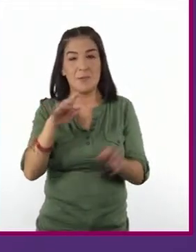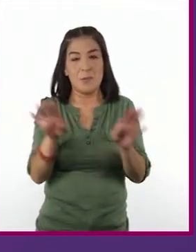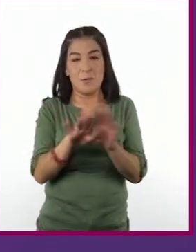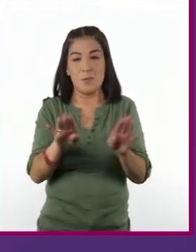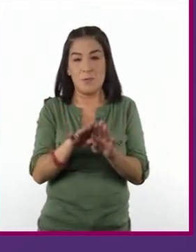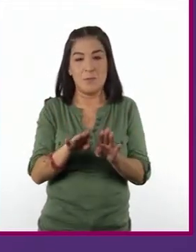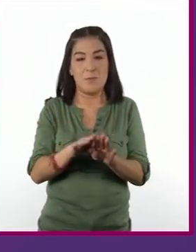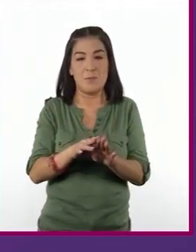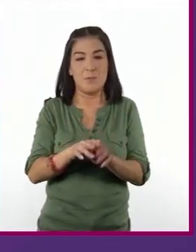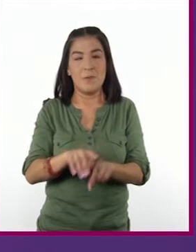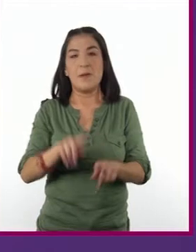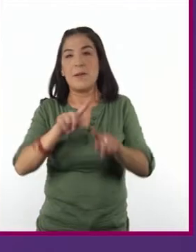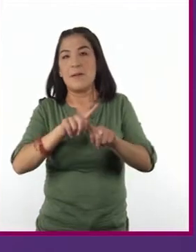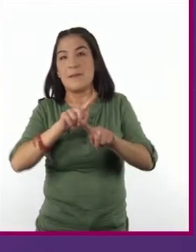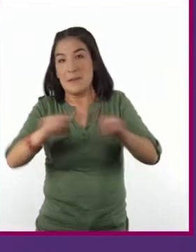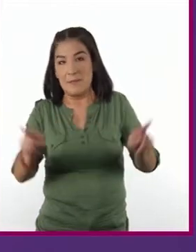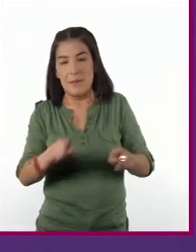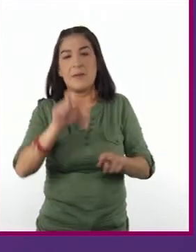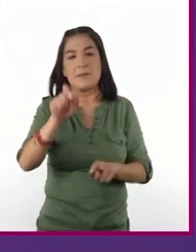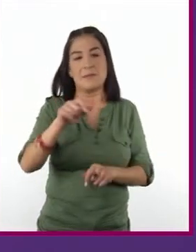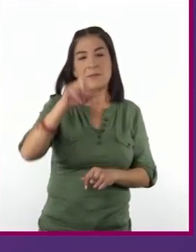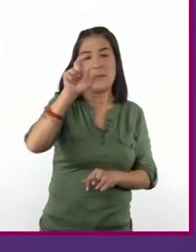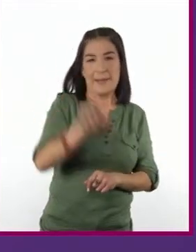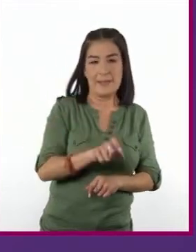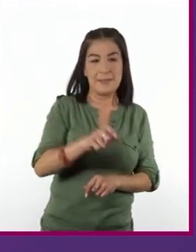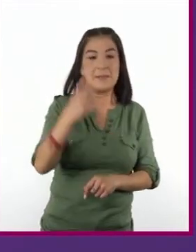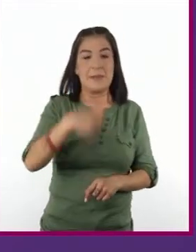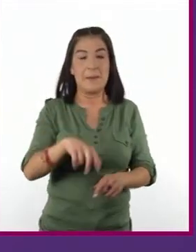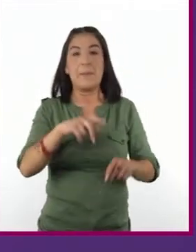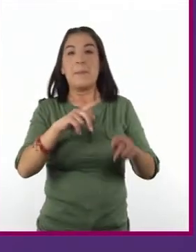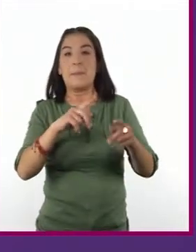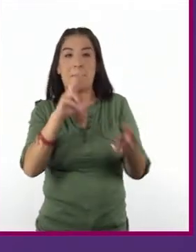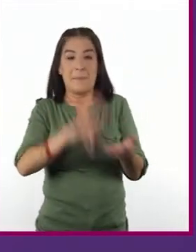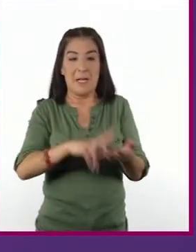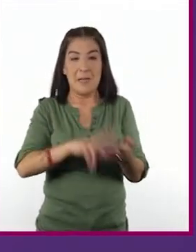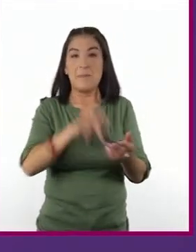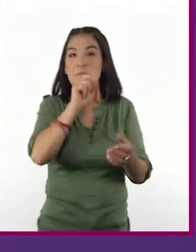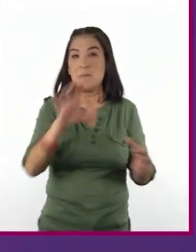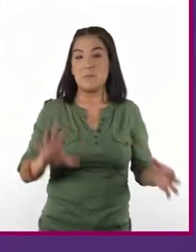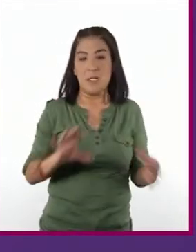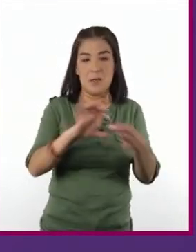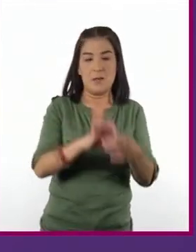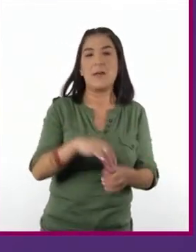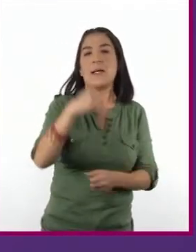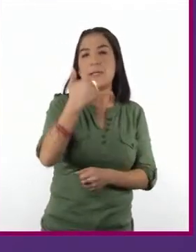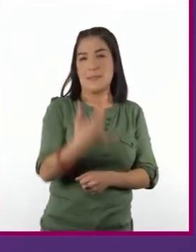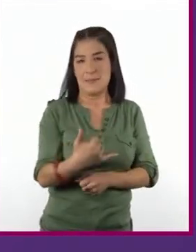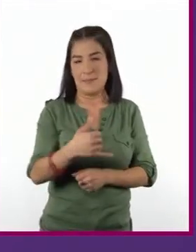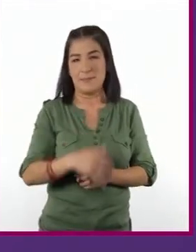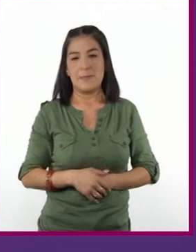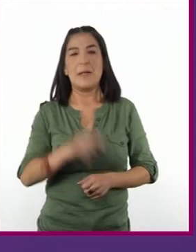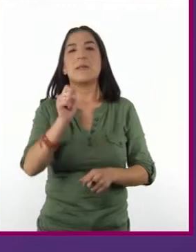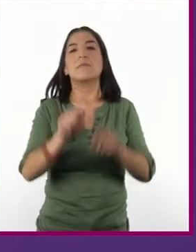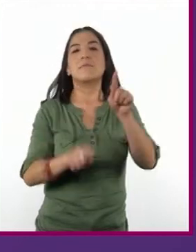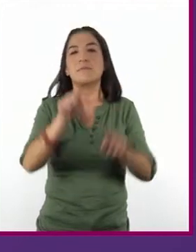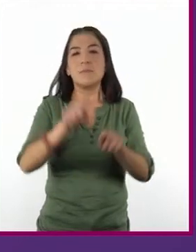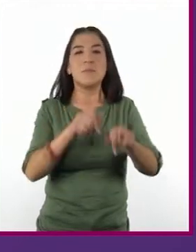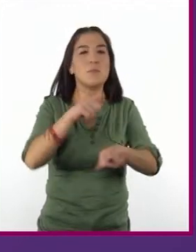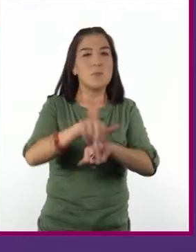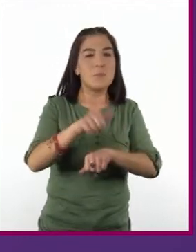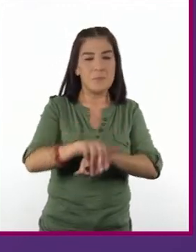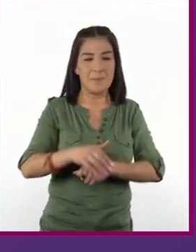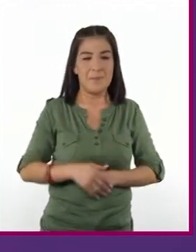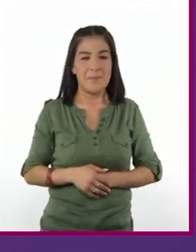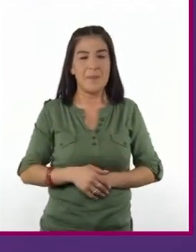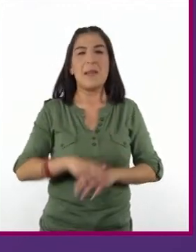variable dependiente es la y, porque los valores de y dependen de los valores que tome x. Ya sabemos